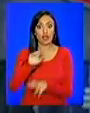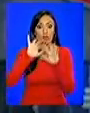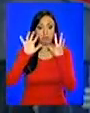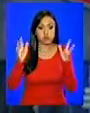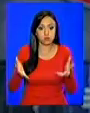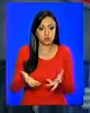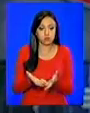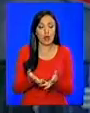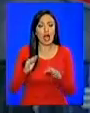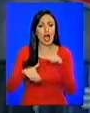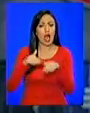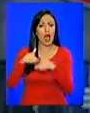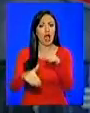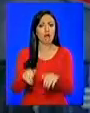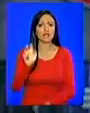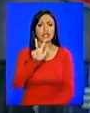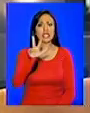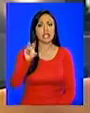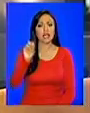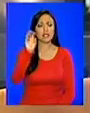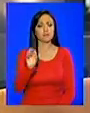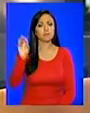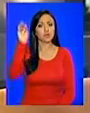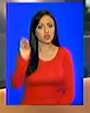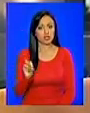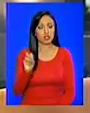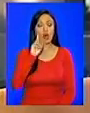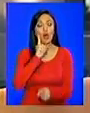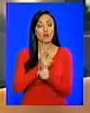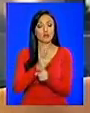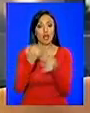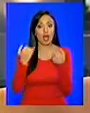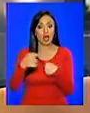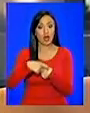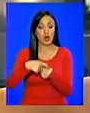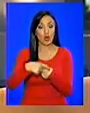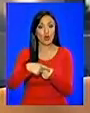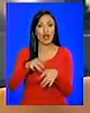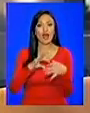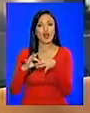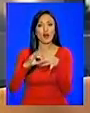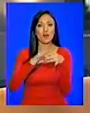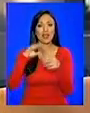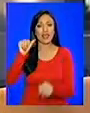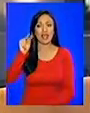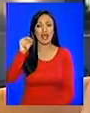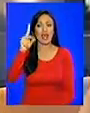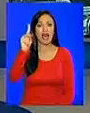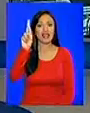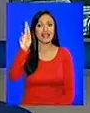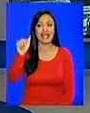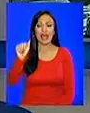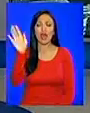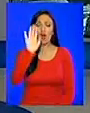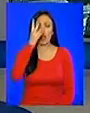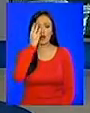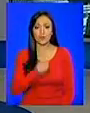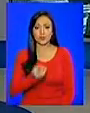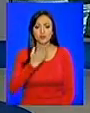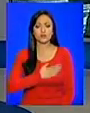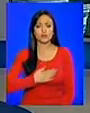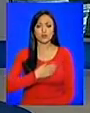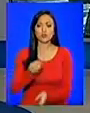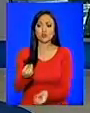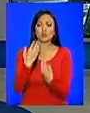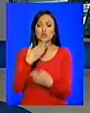estima que tiene un avance ya del 30%. Vamos a esta hora con Andrea Marín, quien está en el sitio de la obra. Andrea, muy buenos días, cuéntanos cuál